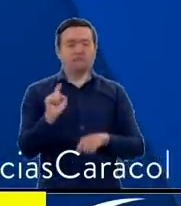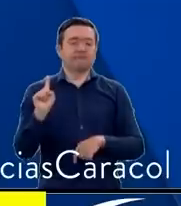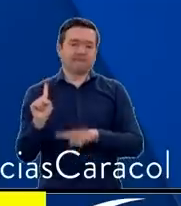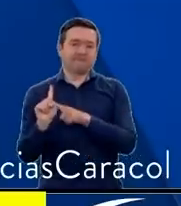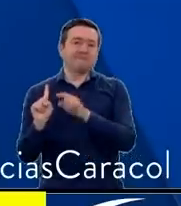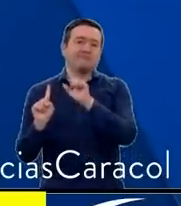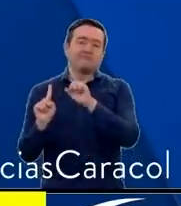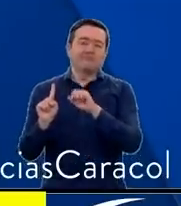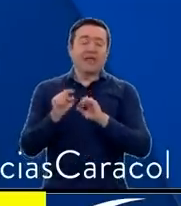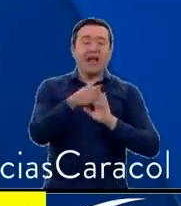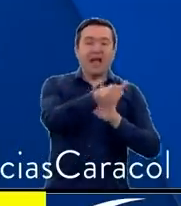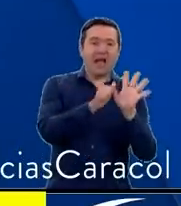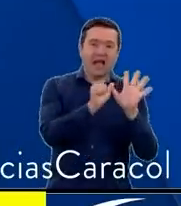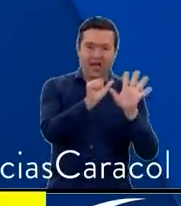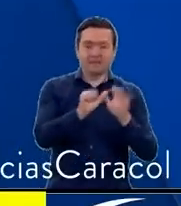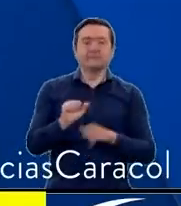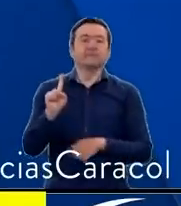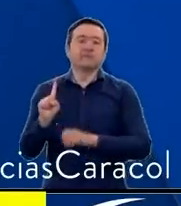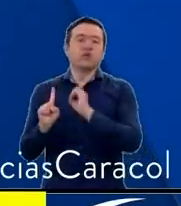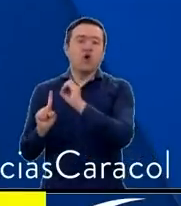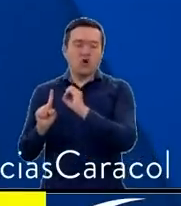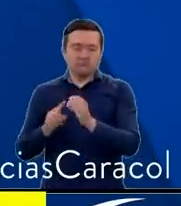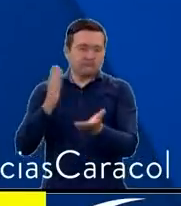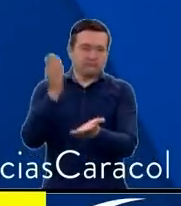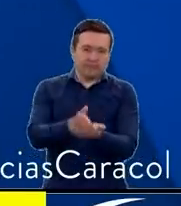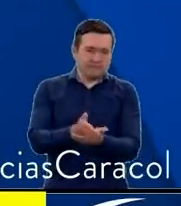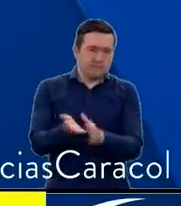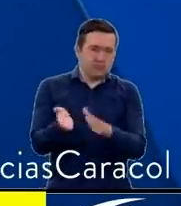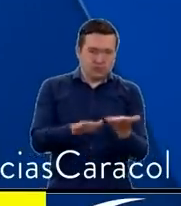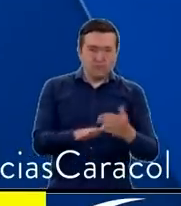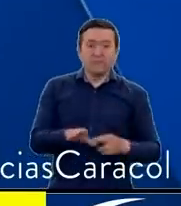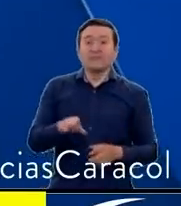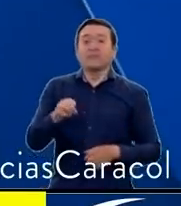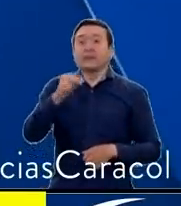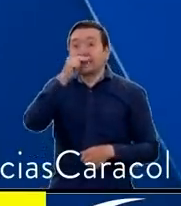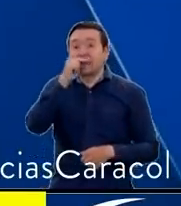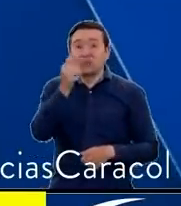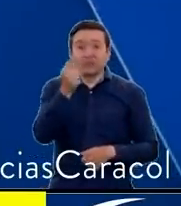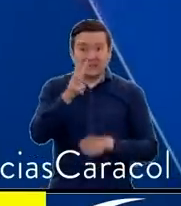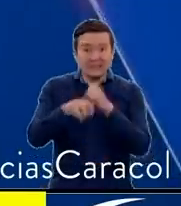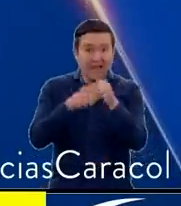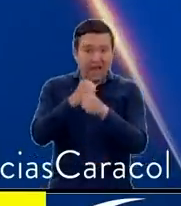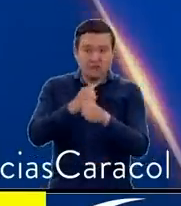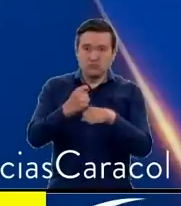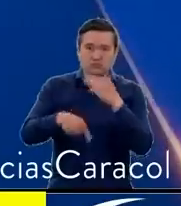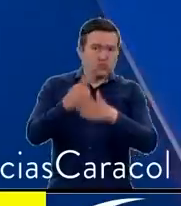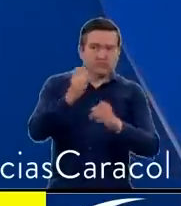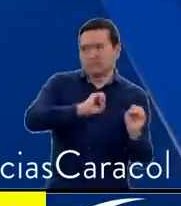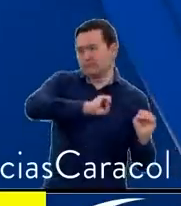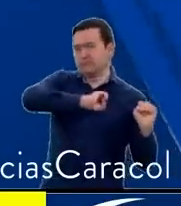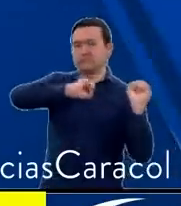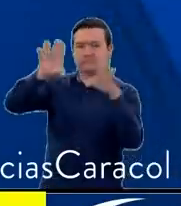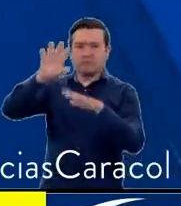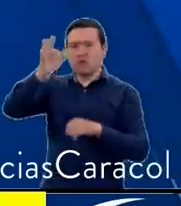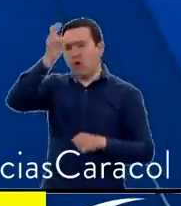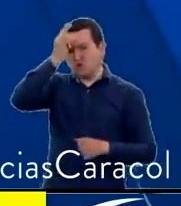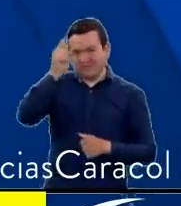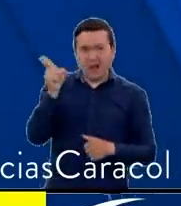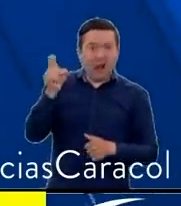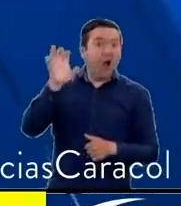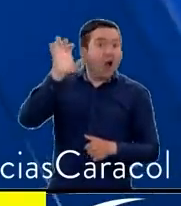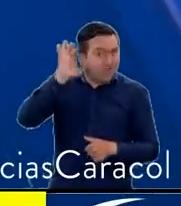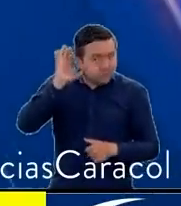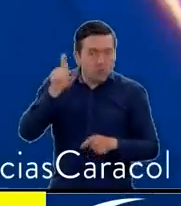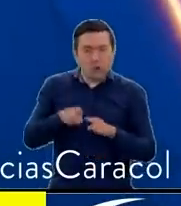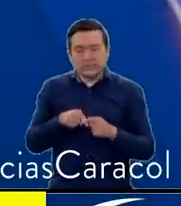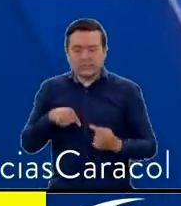muertos de manera inmediata, mientras que el menor de 13 años fue enviado entonces directamente hasta la clínica donde se debate esta hora entre la vida y la muerte.